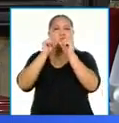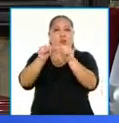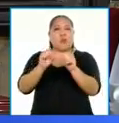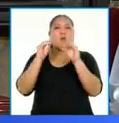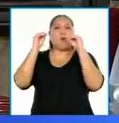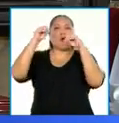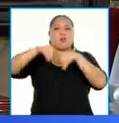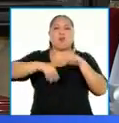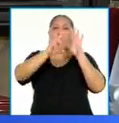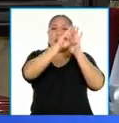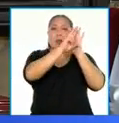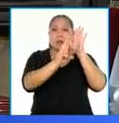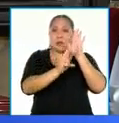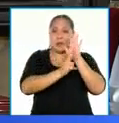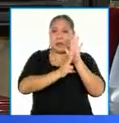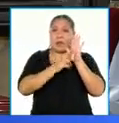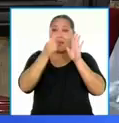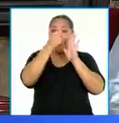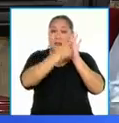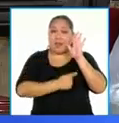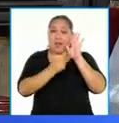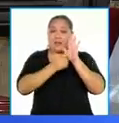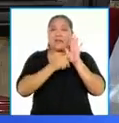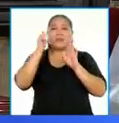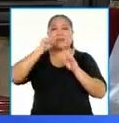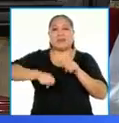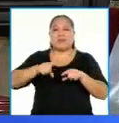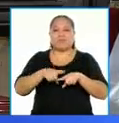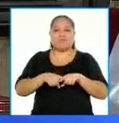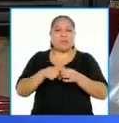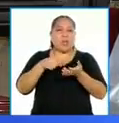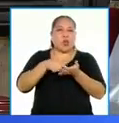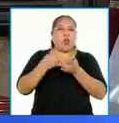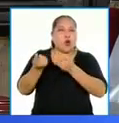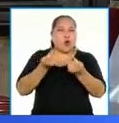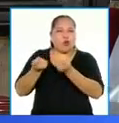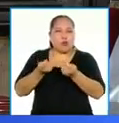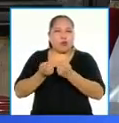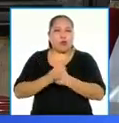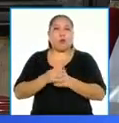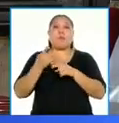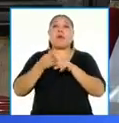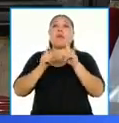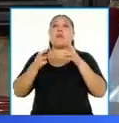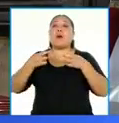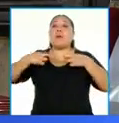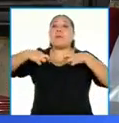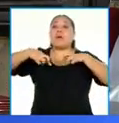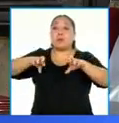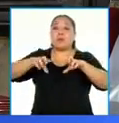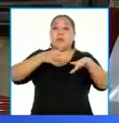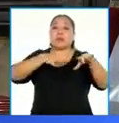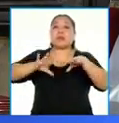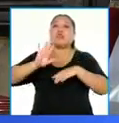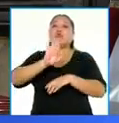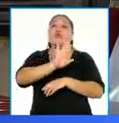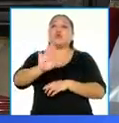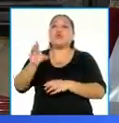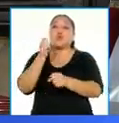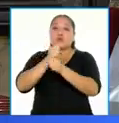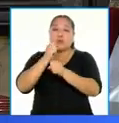adoptando estas medidas que, si bien son medidas restrictivas, nos van a permitir realizar nuestras